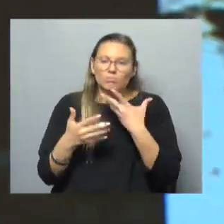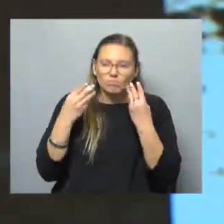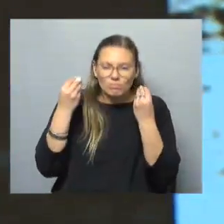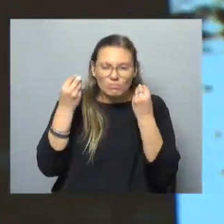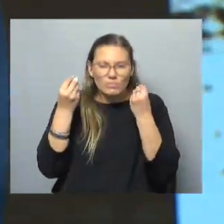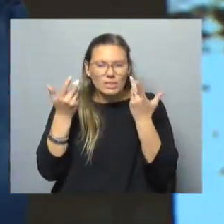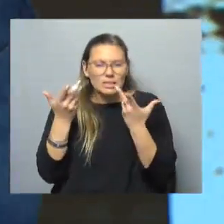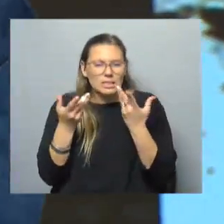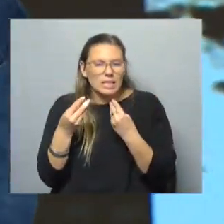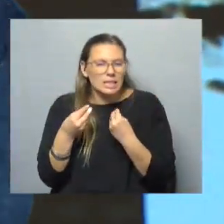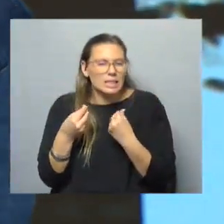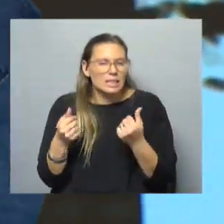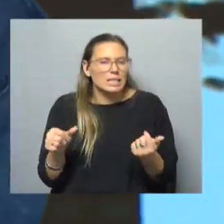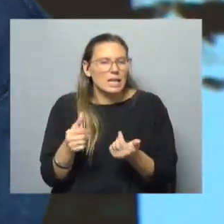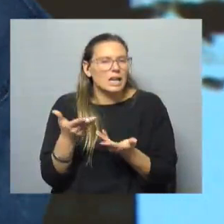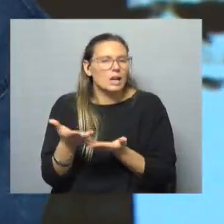la cabeza